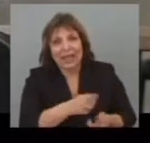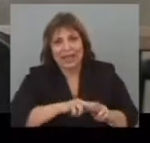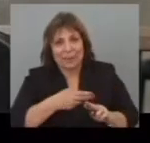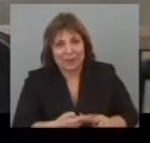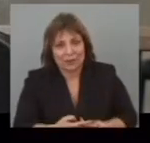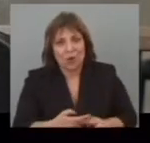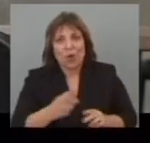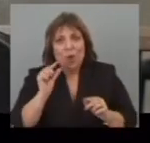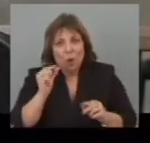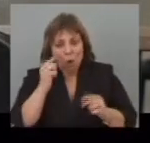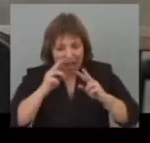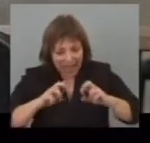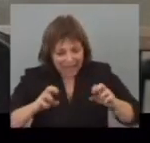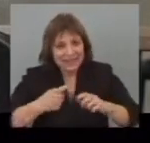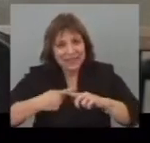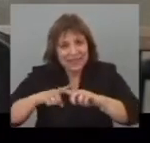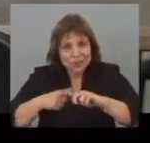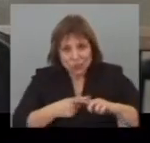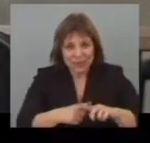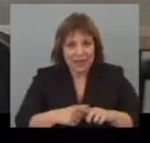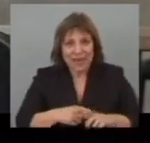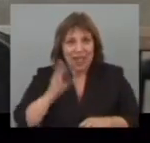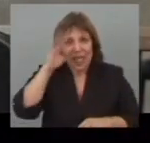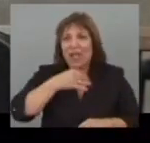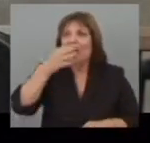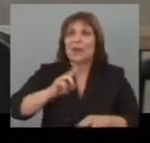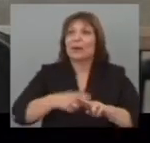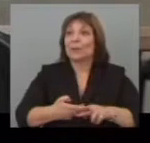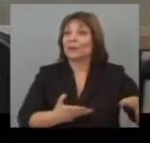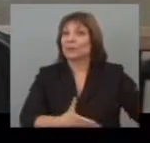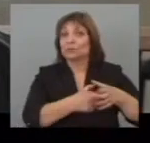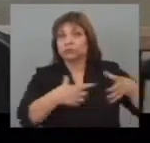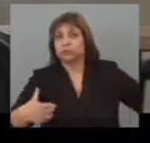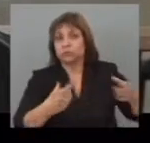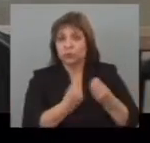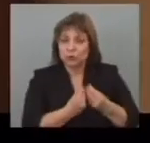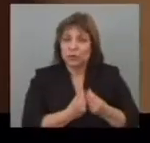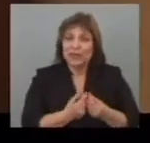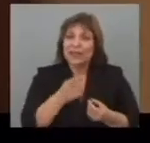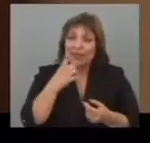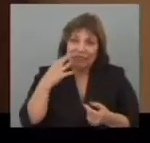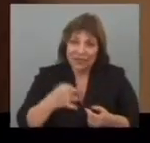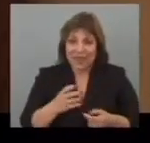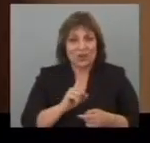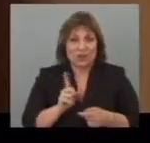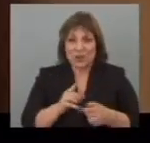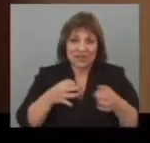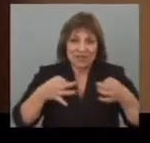ayude a discutir esas cifras, en realidad no ayudamos.